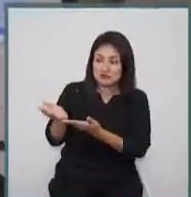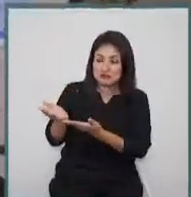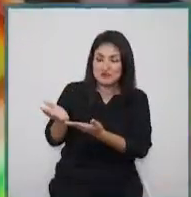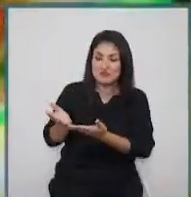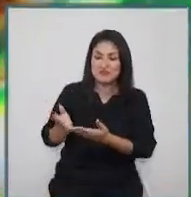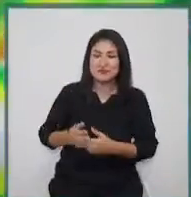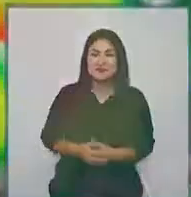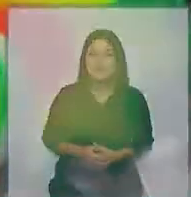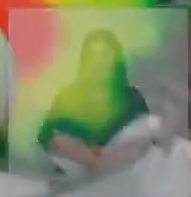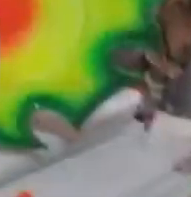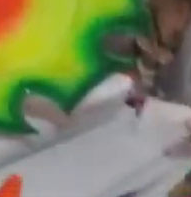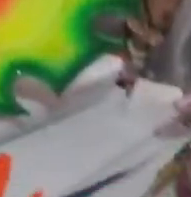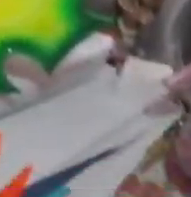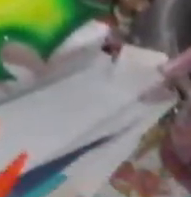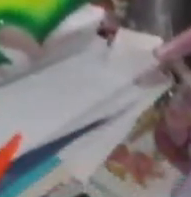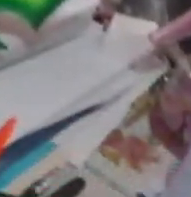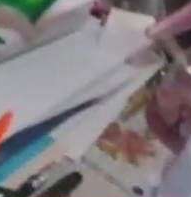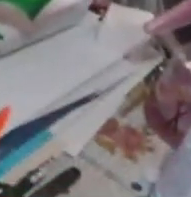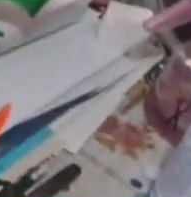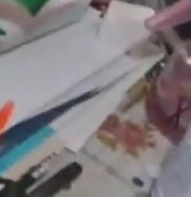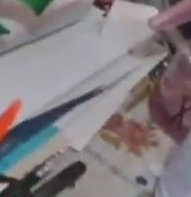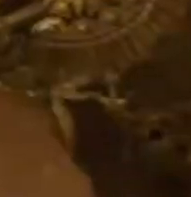blanco.